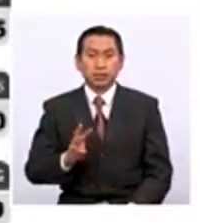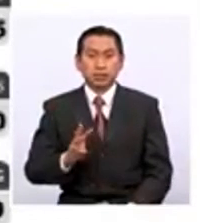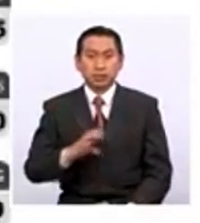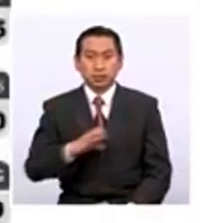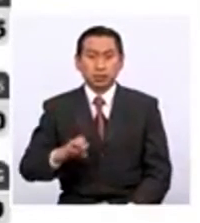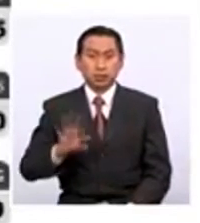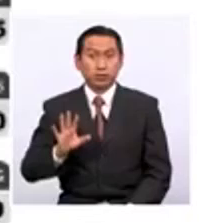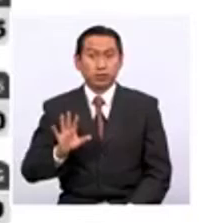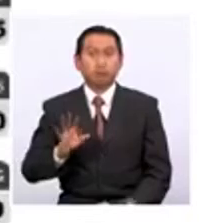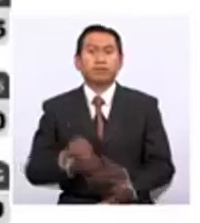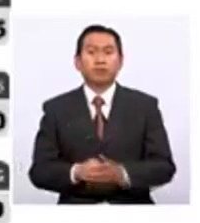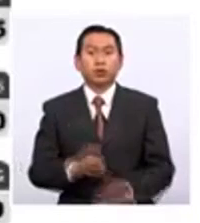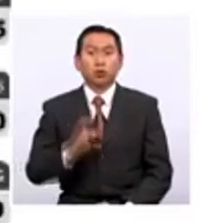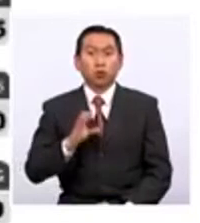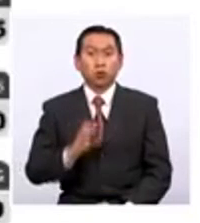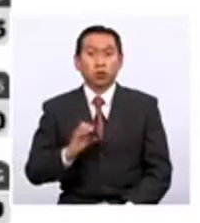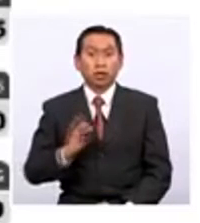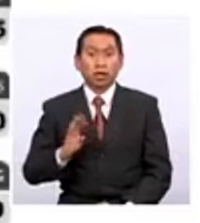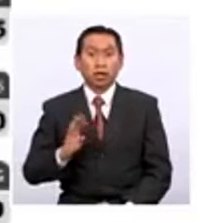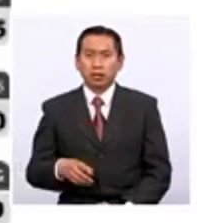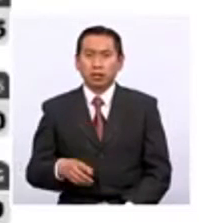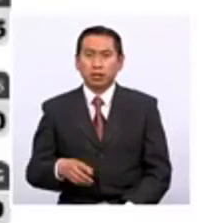6.605. Cochabamba,